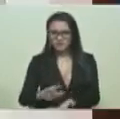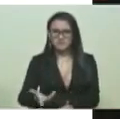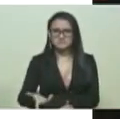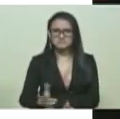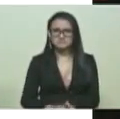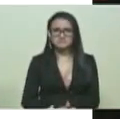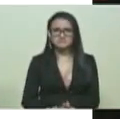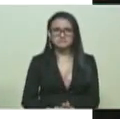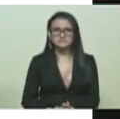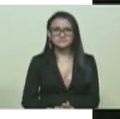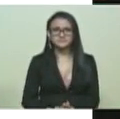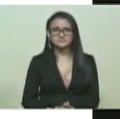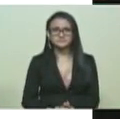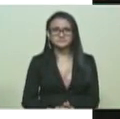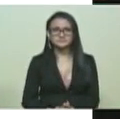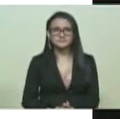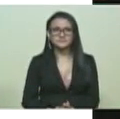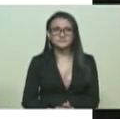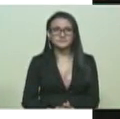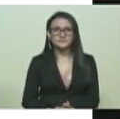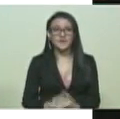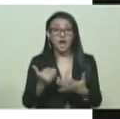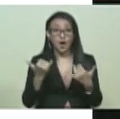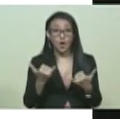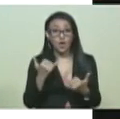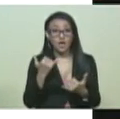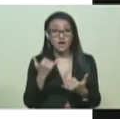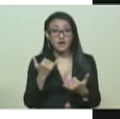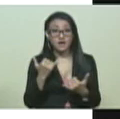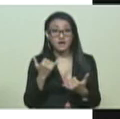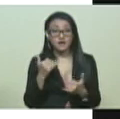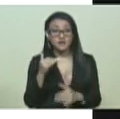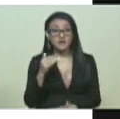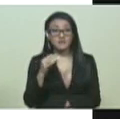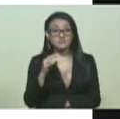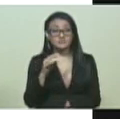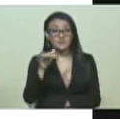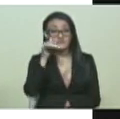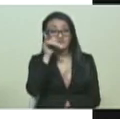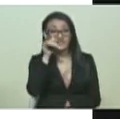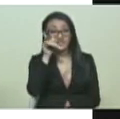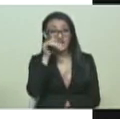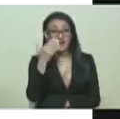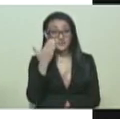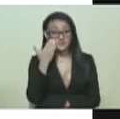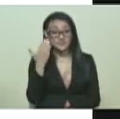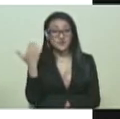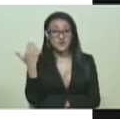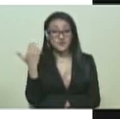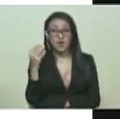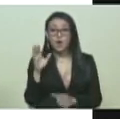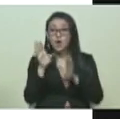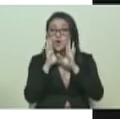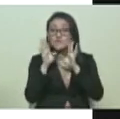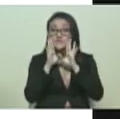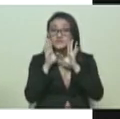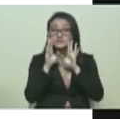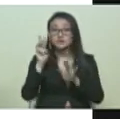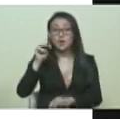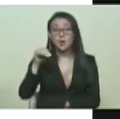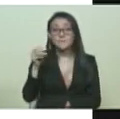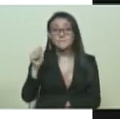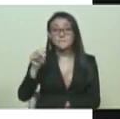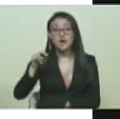Y ahora vamos a ver un video de las confesiones de este ciudadano Manuel Chacín